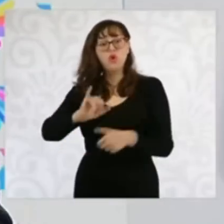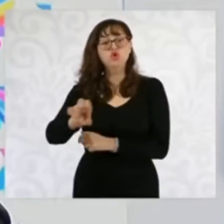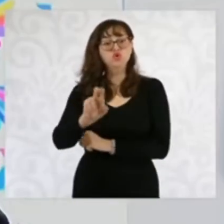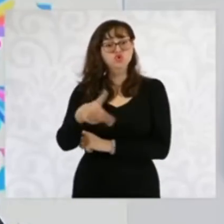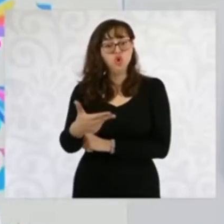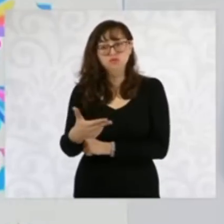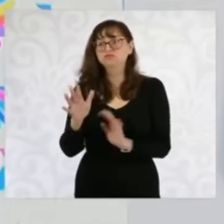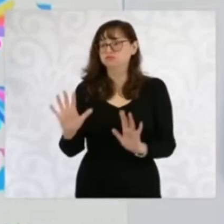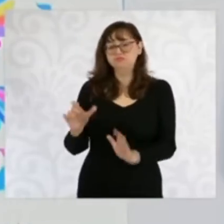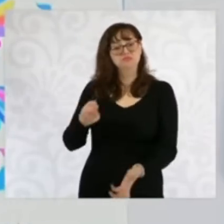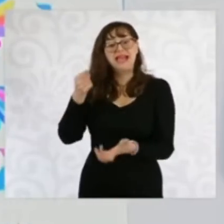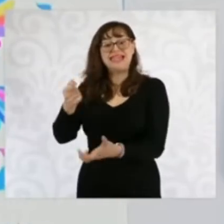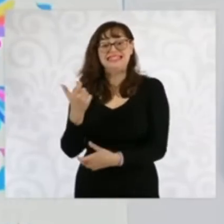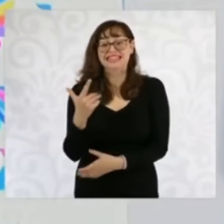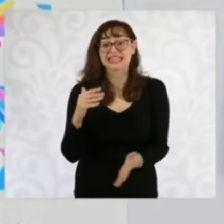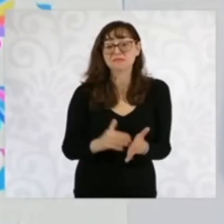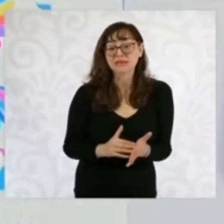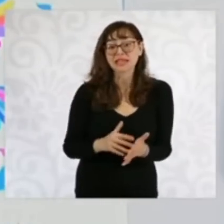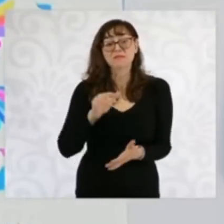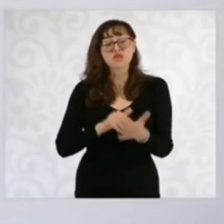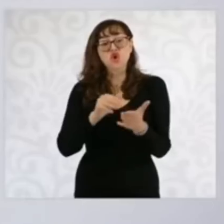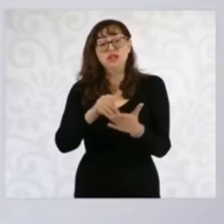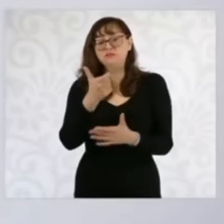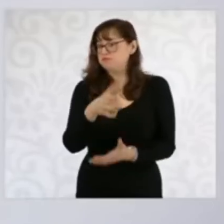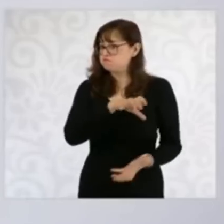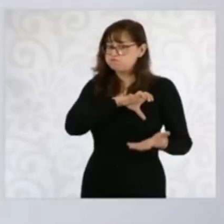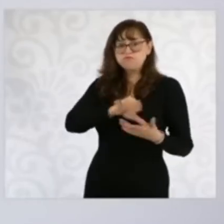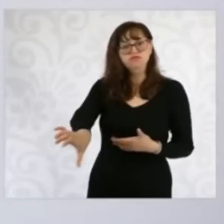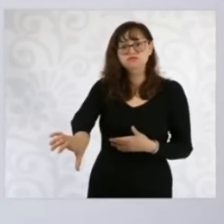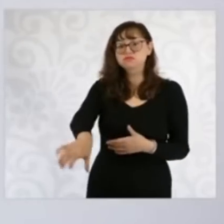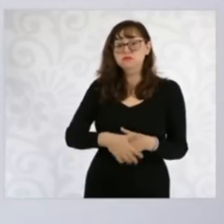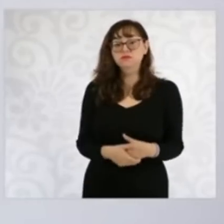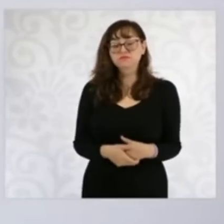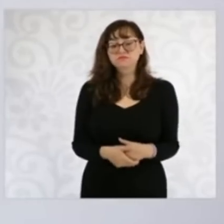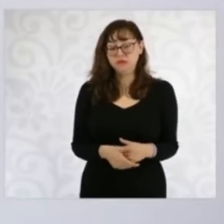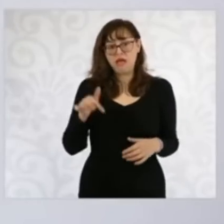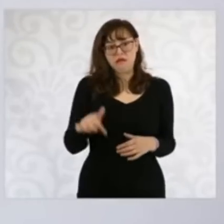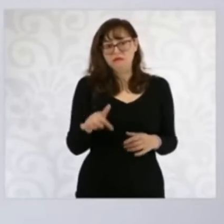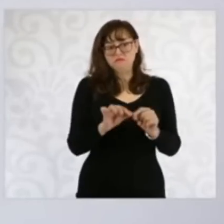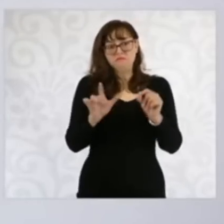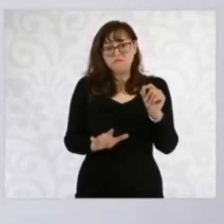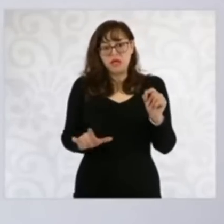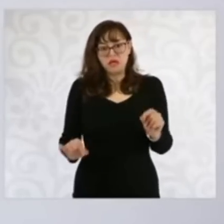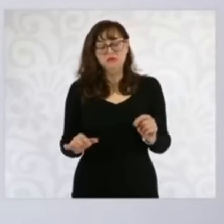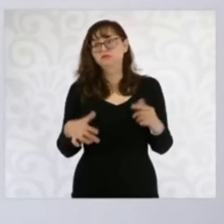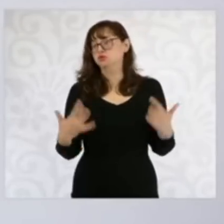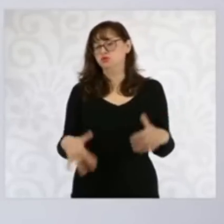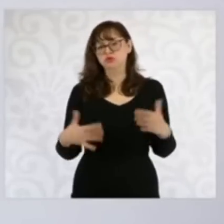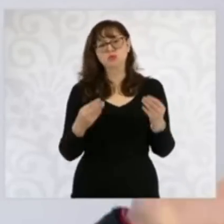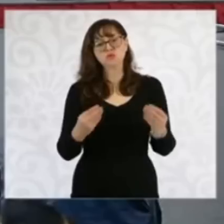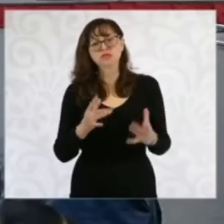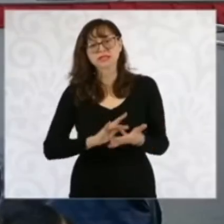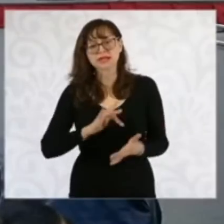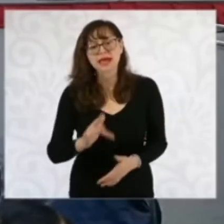porque estaba apartado el presupuesto para estos momentos. Entonces, hay que agradecer a las Fuerzas Armadas, a